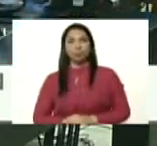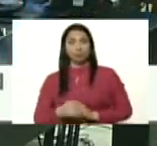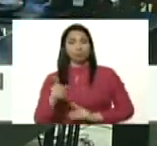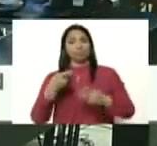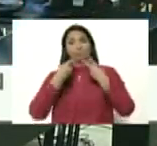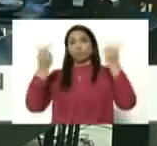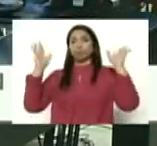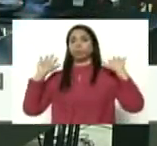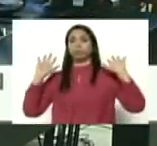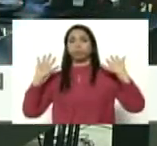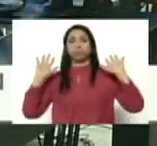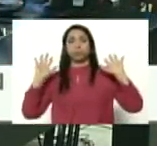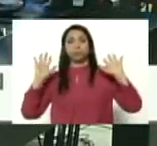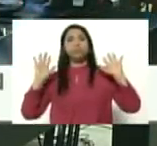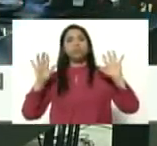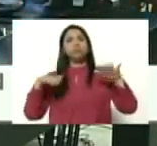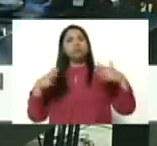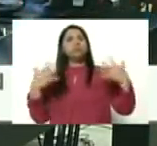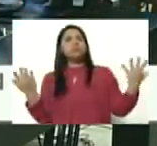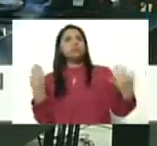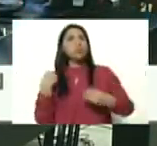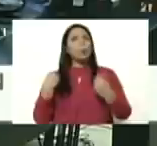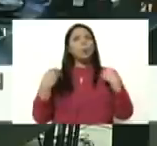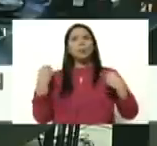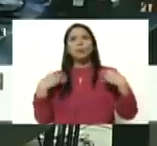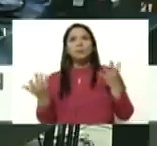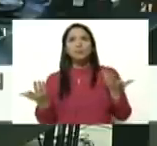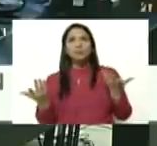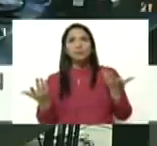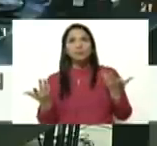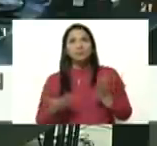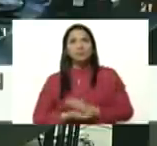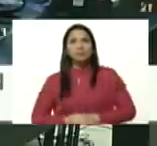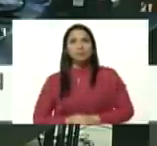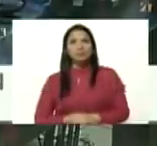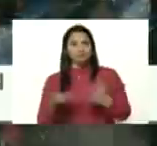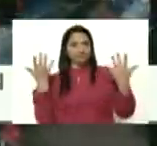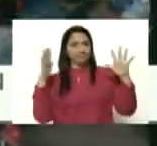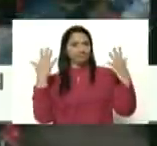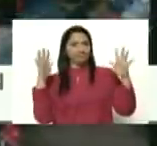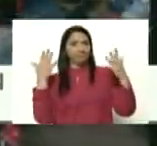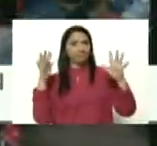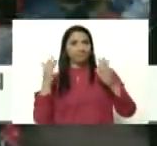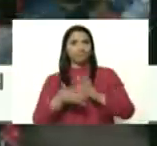consigna. ¿Qué les parece? Sí,